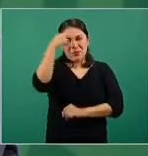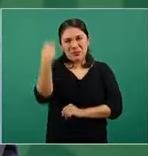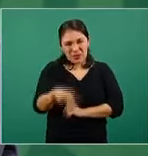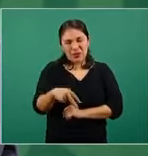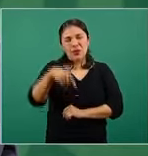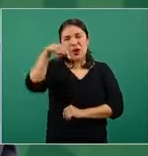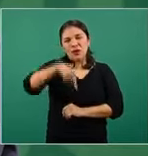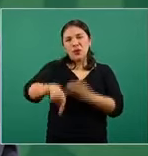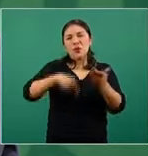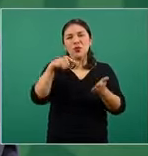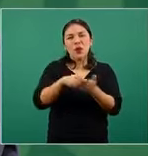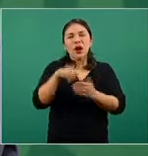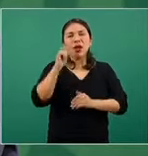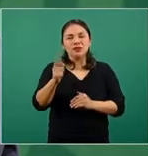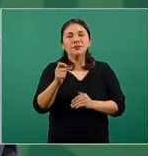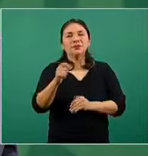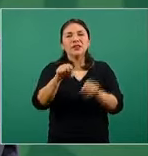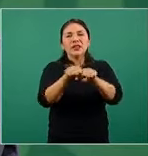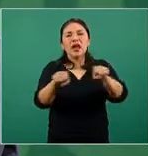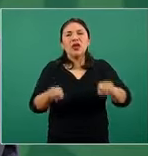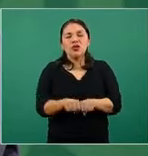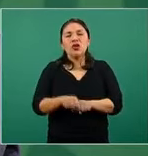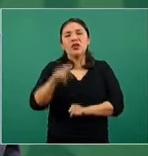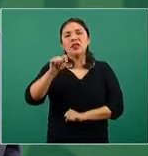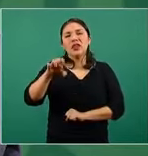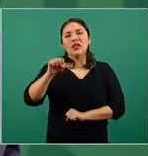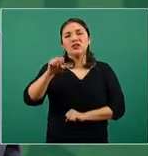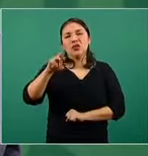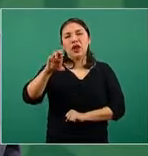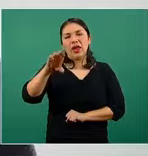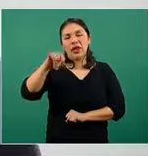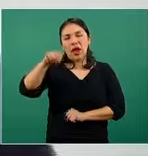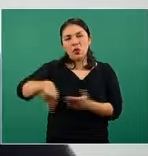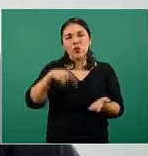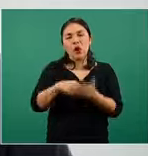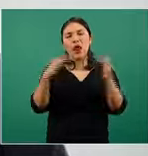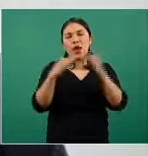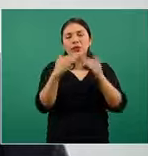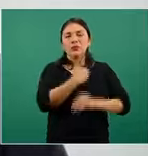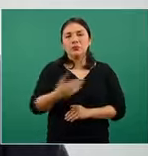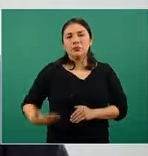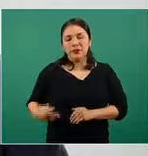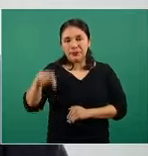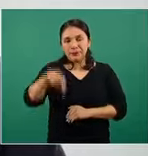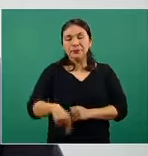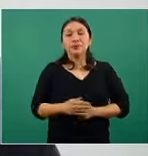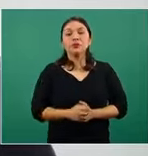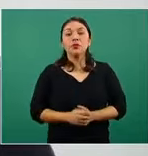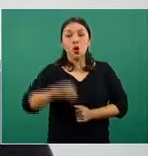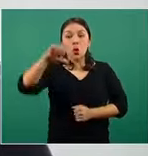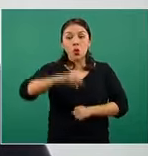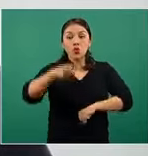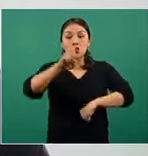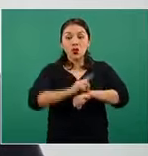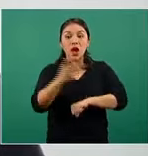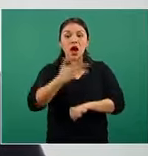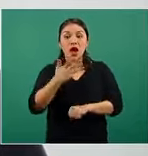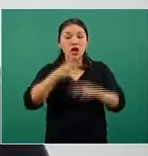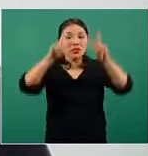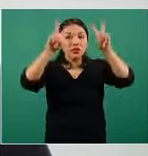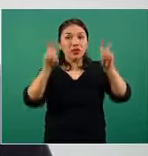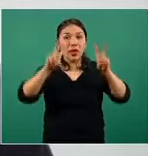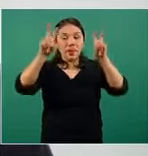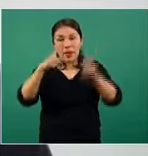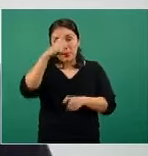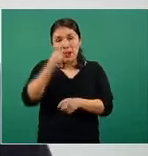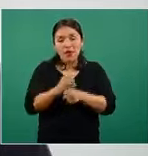México transmitiendo desde el Salón Tesorería del Palacio Nacional. El día de hoy tenemos elementos